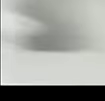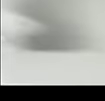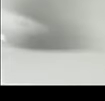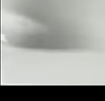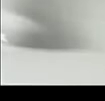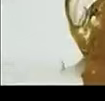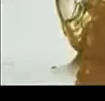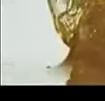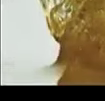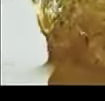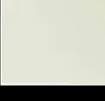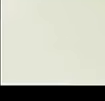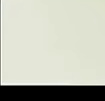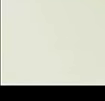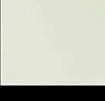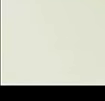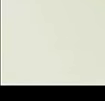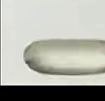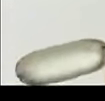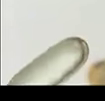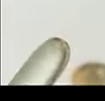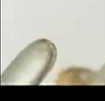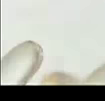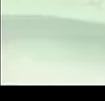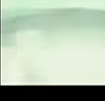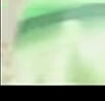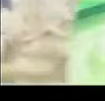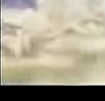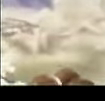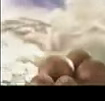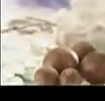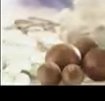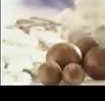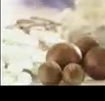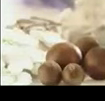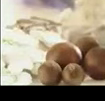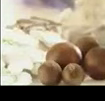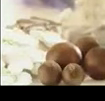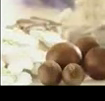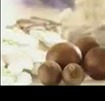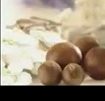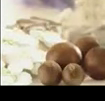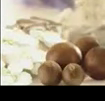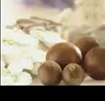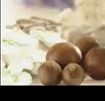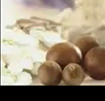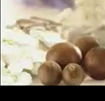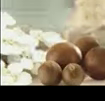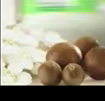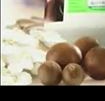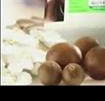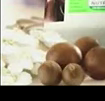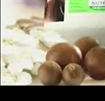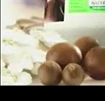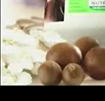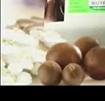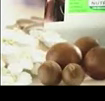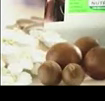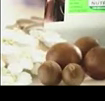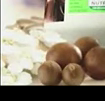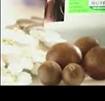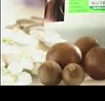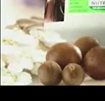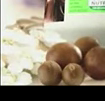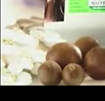coco, colágeno, karité, silicona, vitamina E. En su complejo que se une a una fórmula, creando